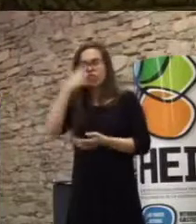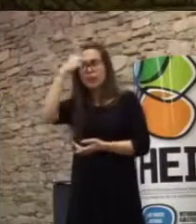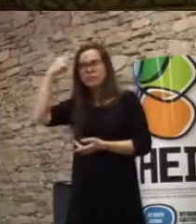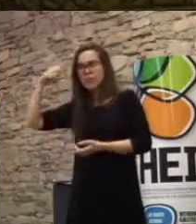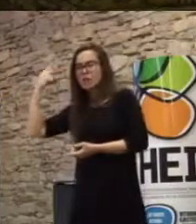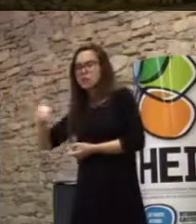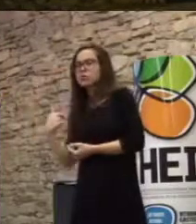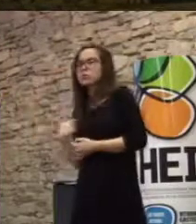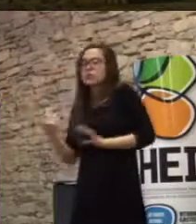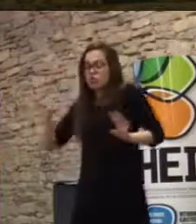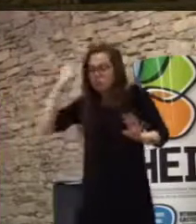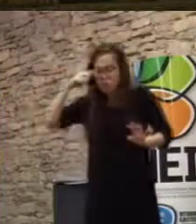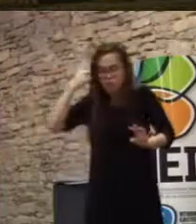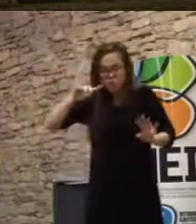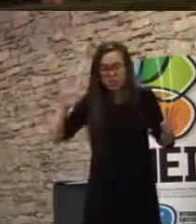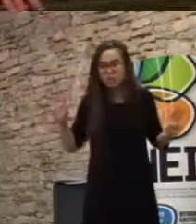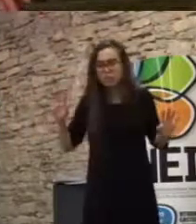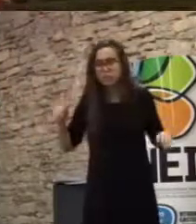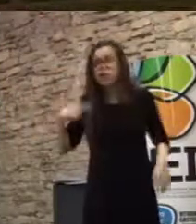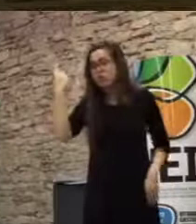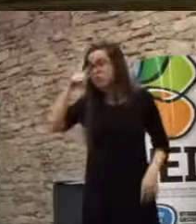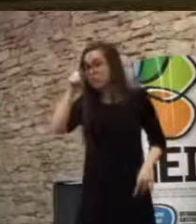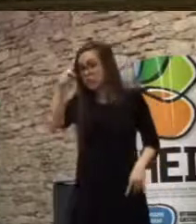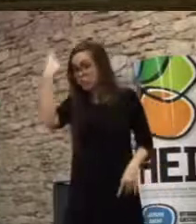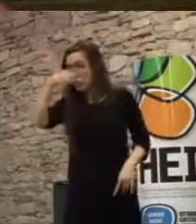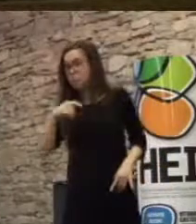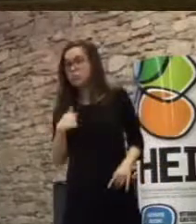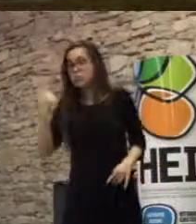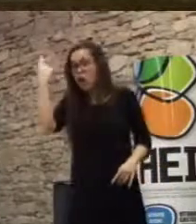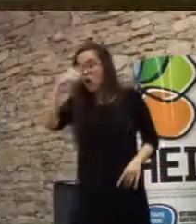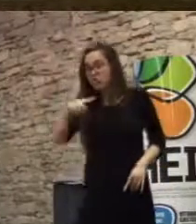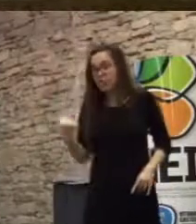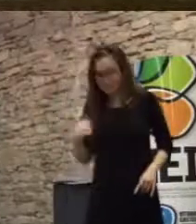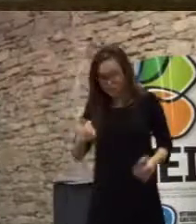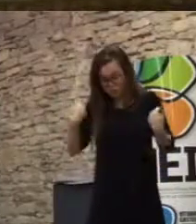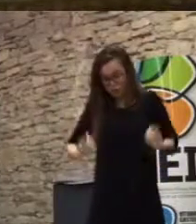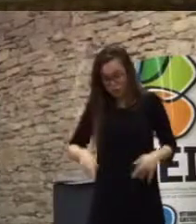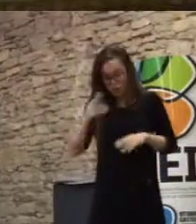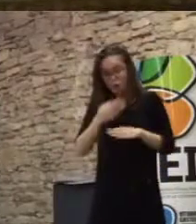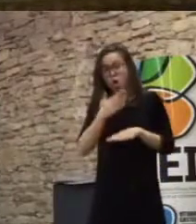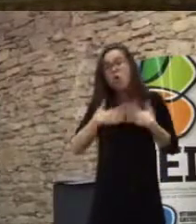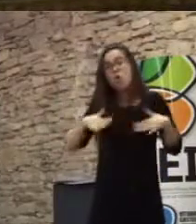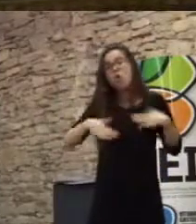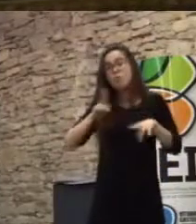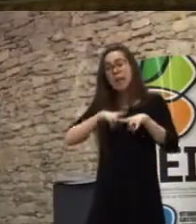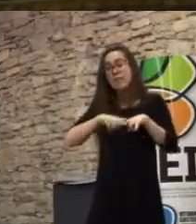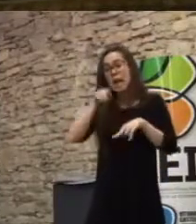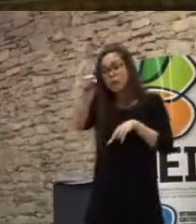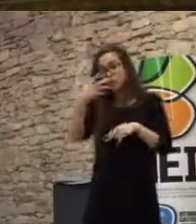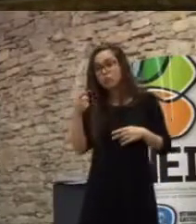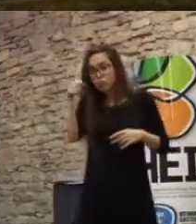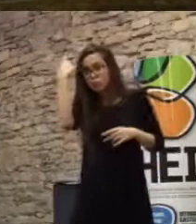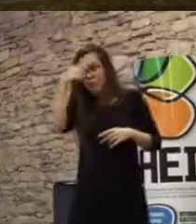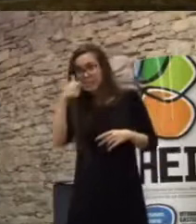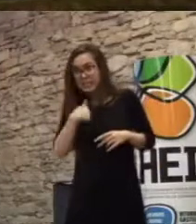yo sé lo que sé y yo sé que tú lo sabes o sea yo sé que voy de negro y tú sabes que voy de negro y yo sé que soy de vitoria y tú sabes que yo soy de vitoria es la ventana